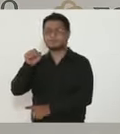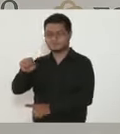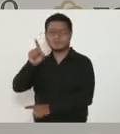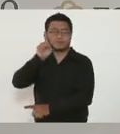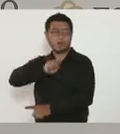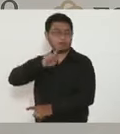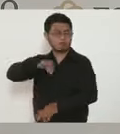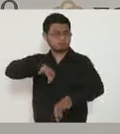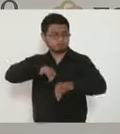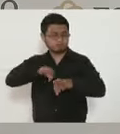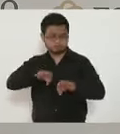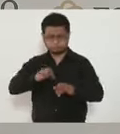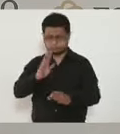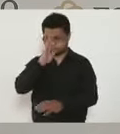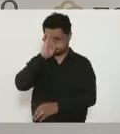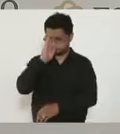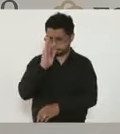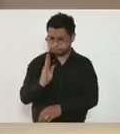recta, íntegra,